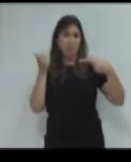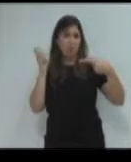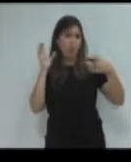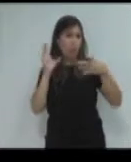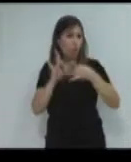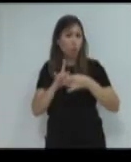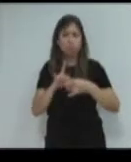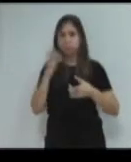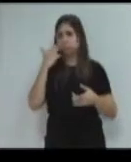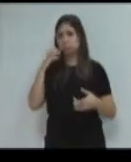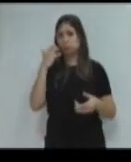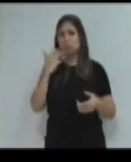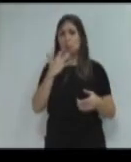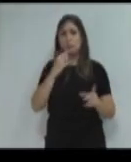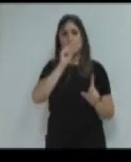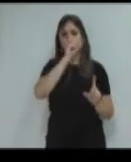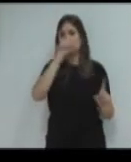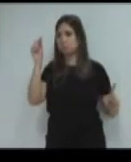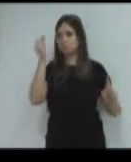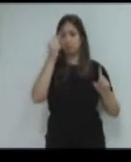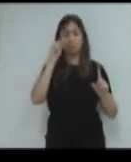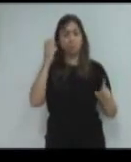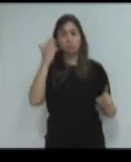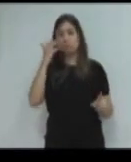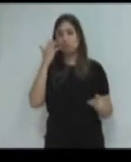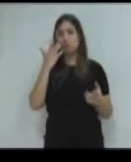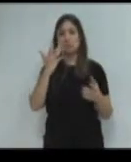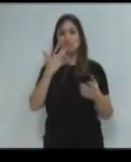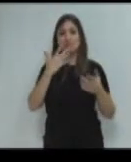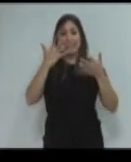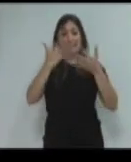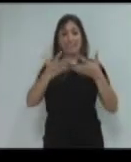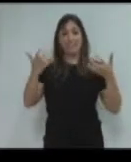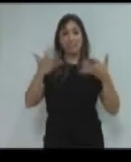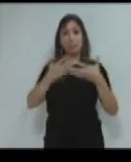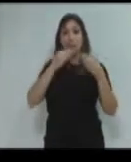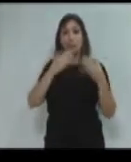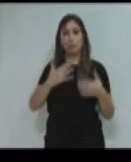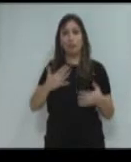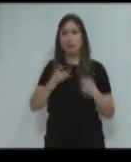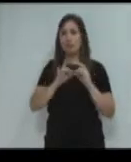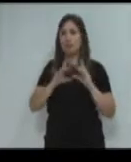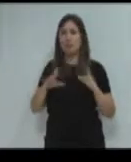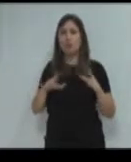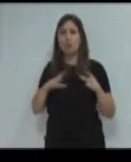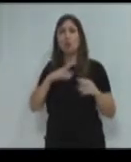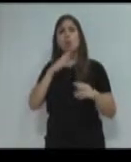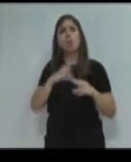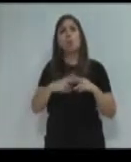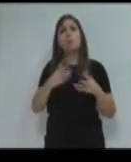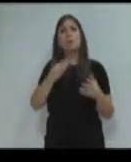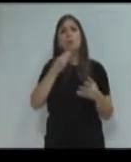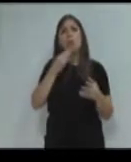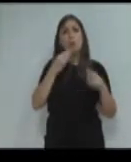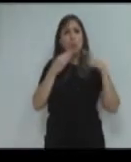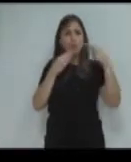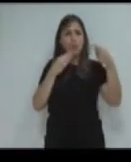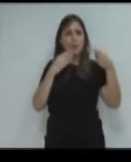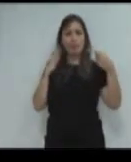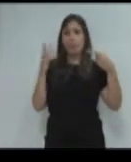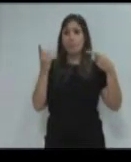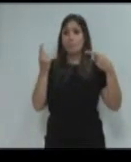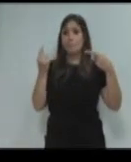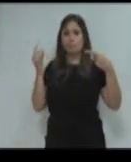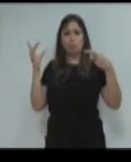lectura, una tipografía que sea comprensible para ver cuál es el plato y que luego se asocie adecuadamente el precio